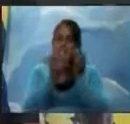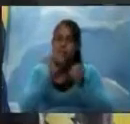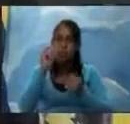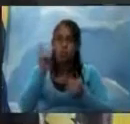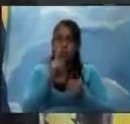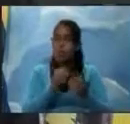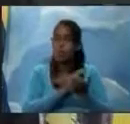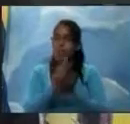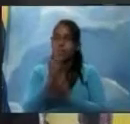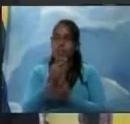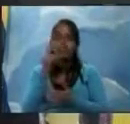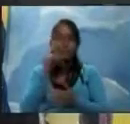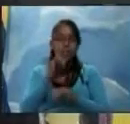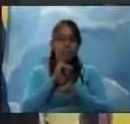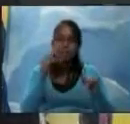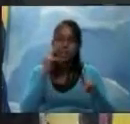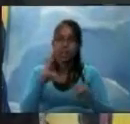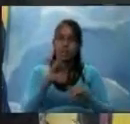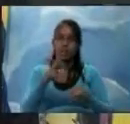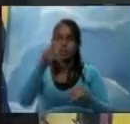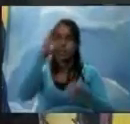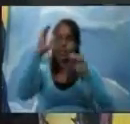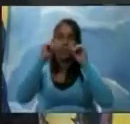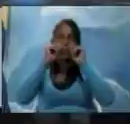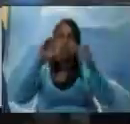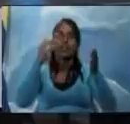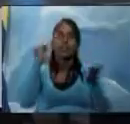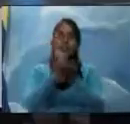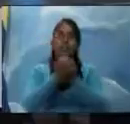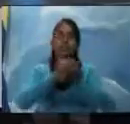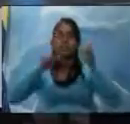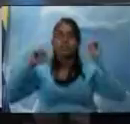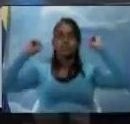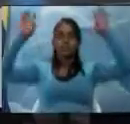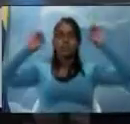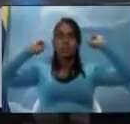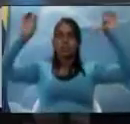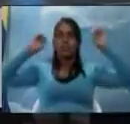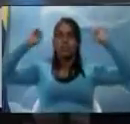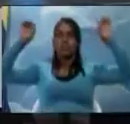ya veremos lo que le va a suceder. Que Dios te bendiga y que Dios te guarde. Gloria a Dios,